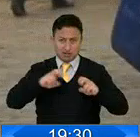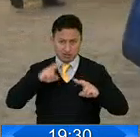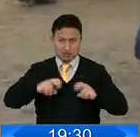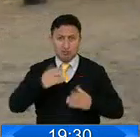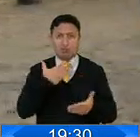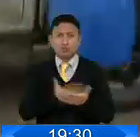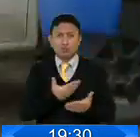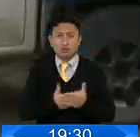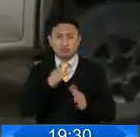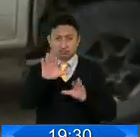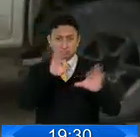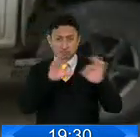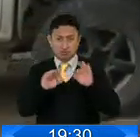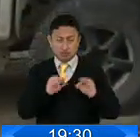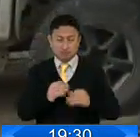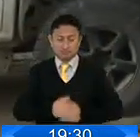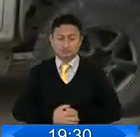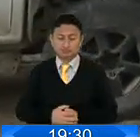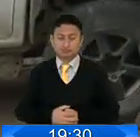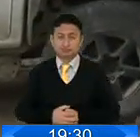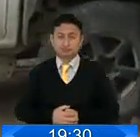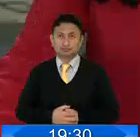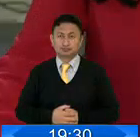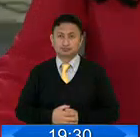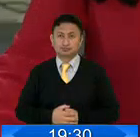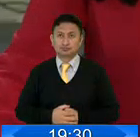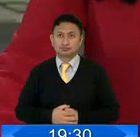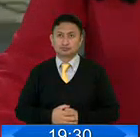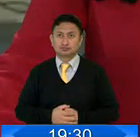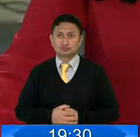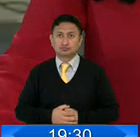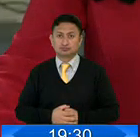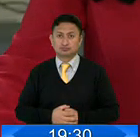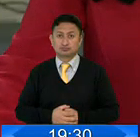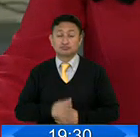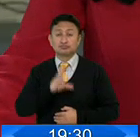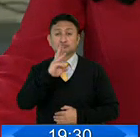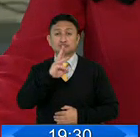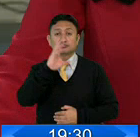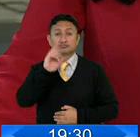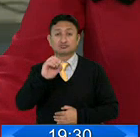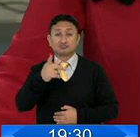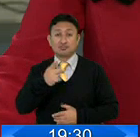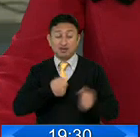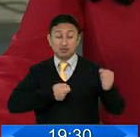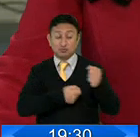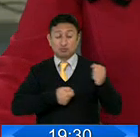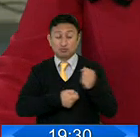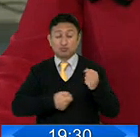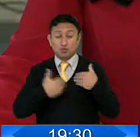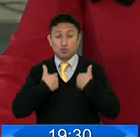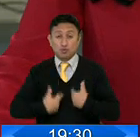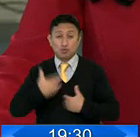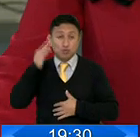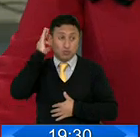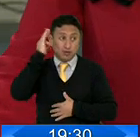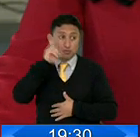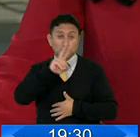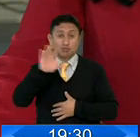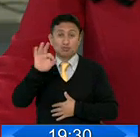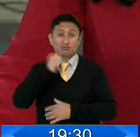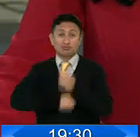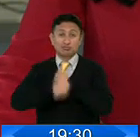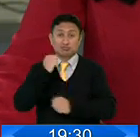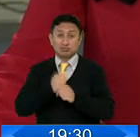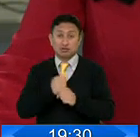evidencias del caso, informó Roselena Vázquez. Con más de 60 apuñaladas fue hallado el cuerpo de una mujer de 29 años